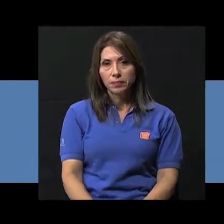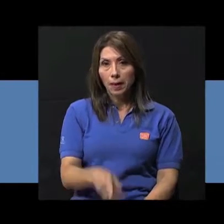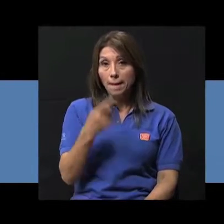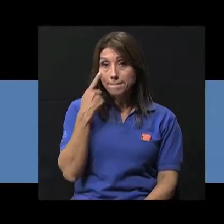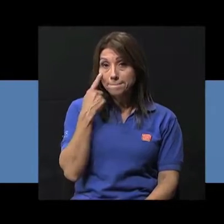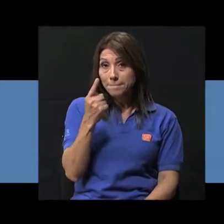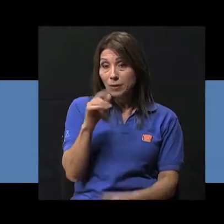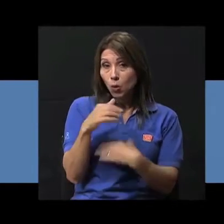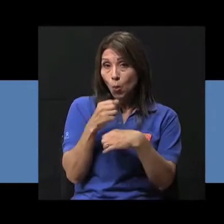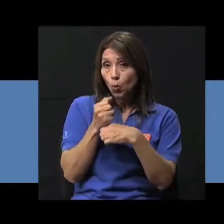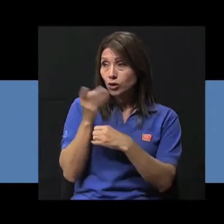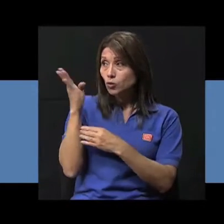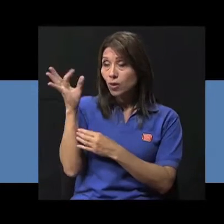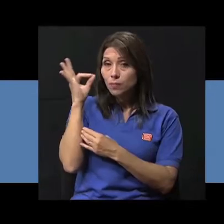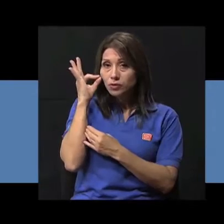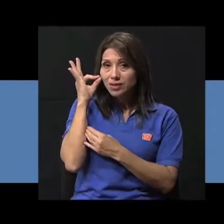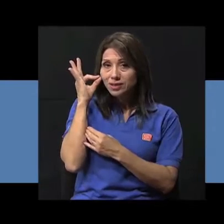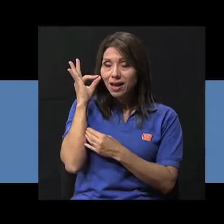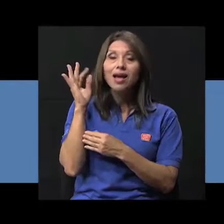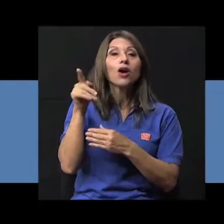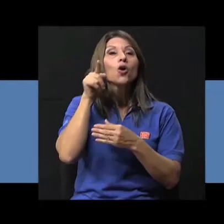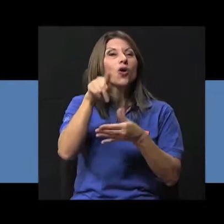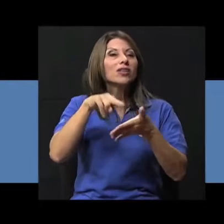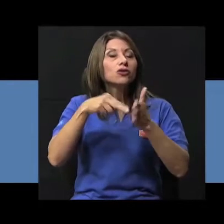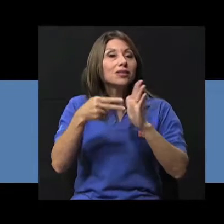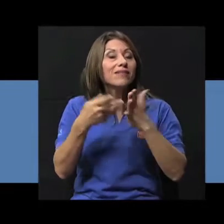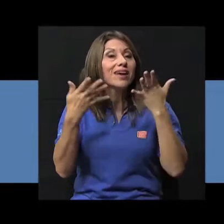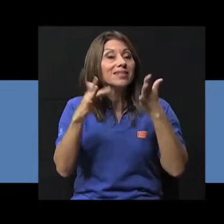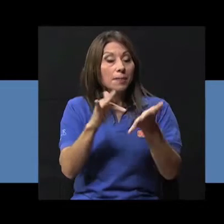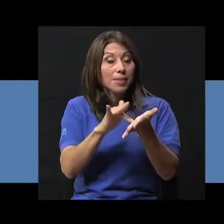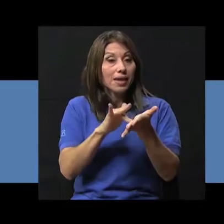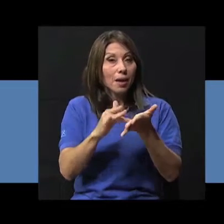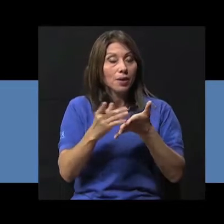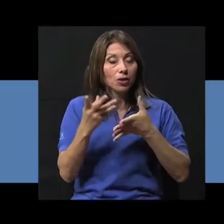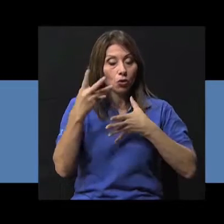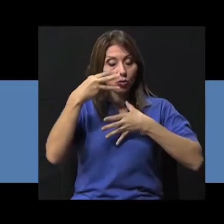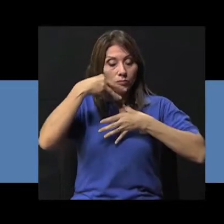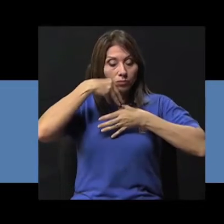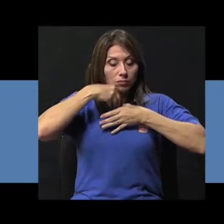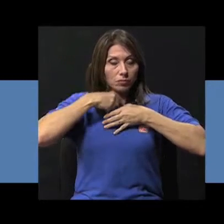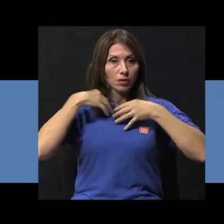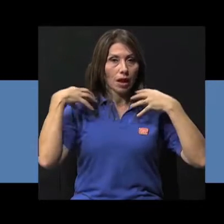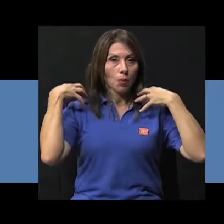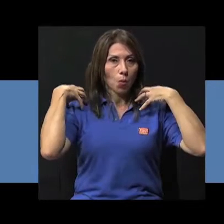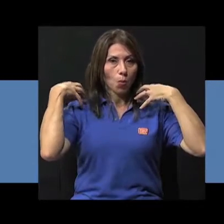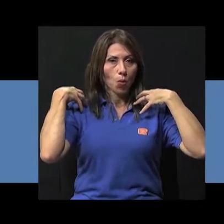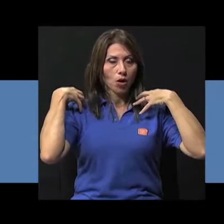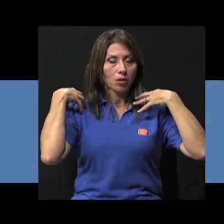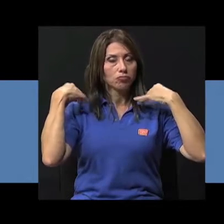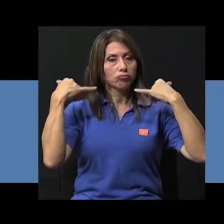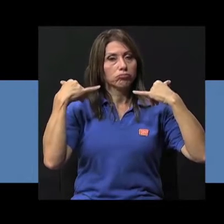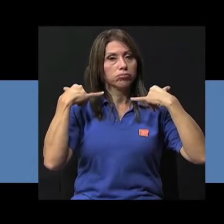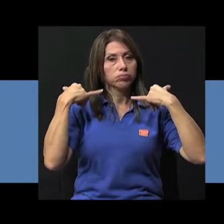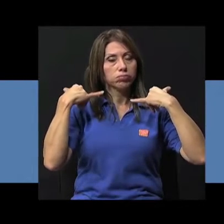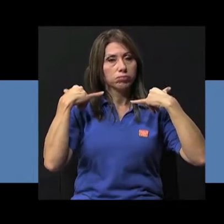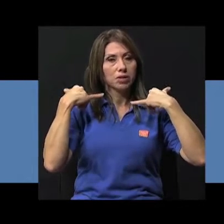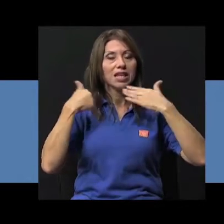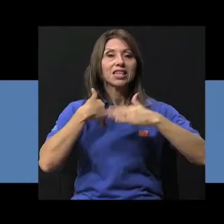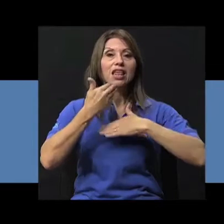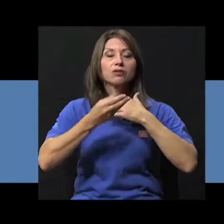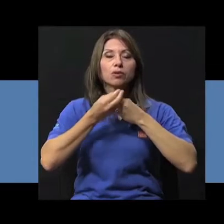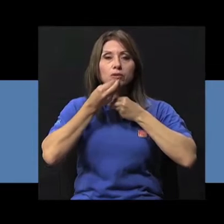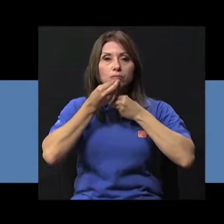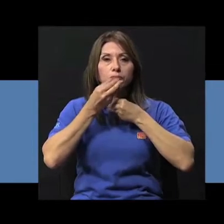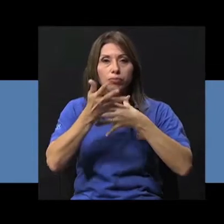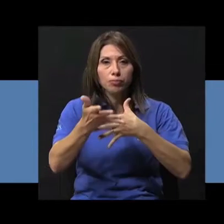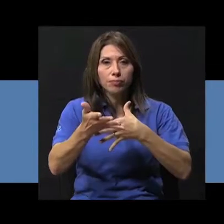y se bota el aire. Con eso logramos llevar el medicamento hacia el pulmón, lo mantenemos para que se absorba bien